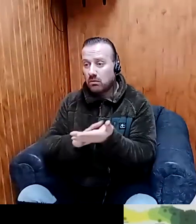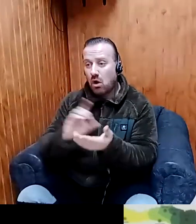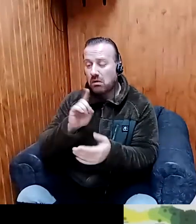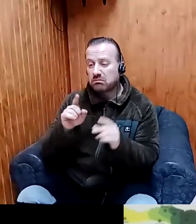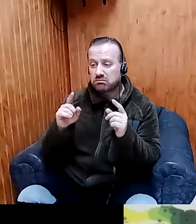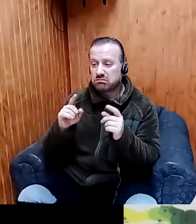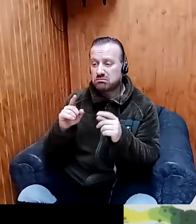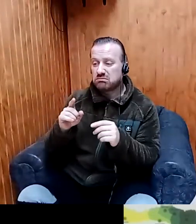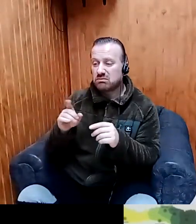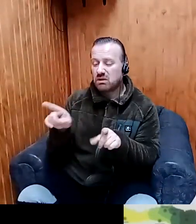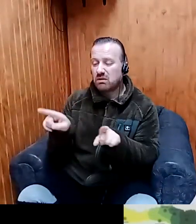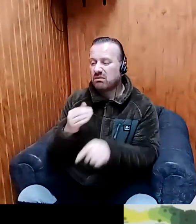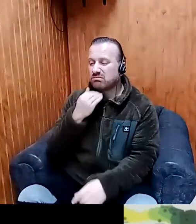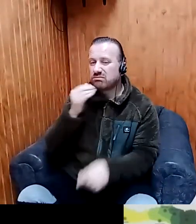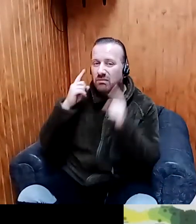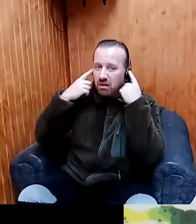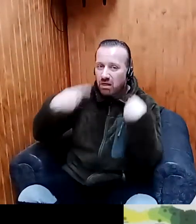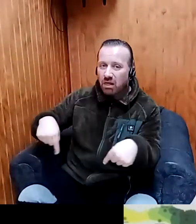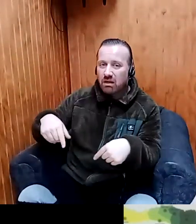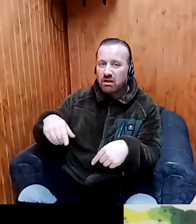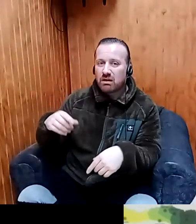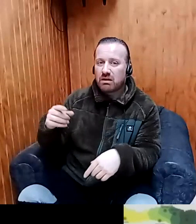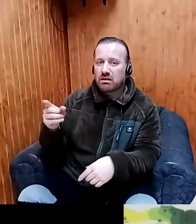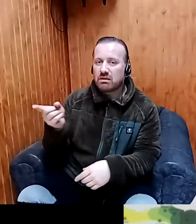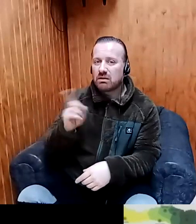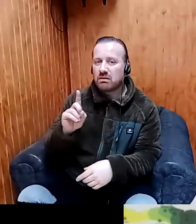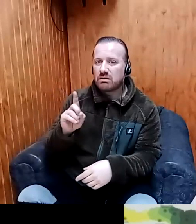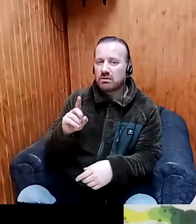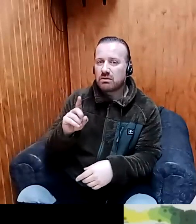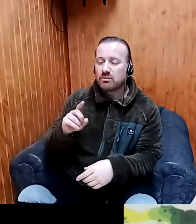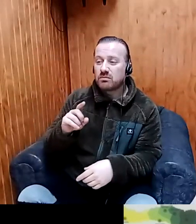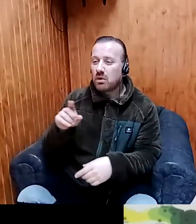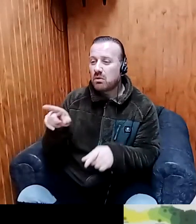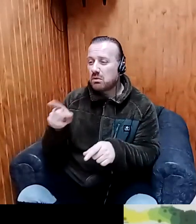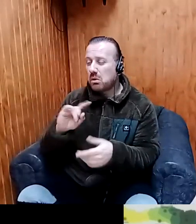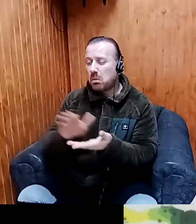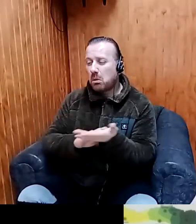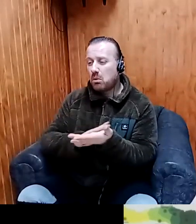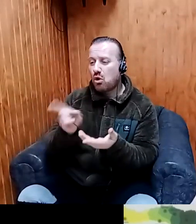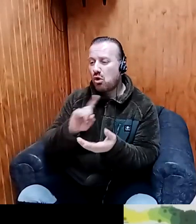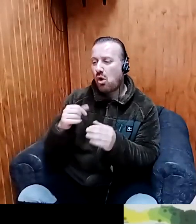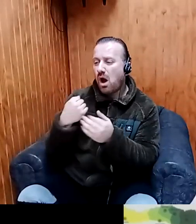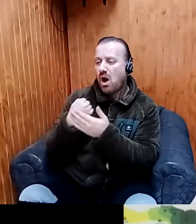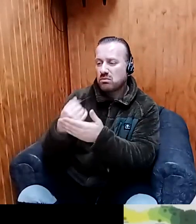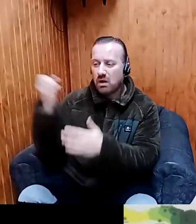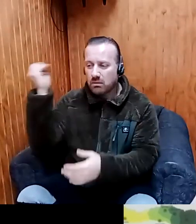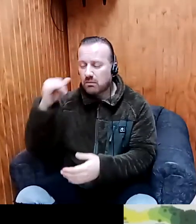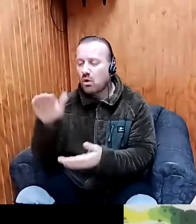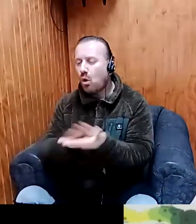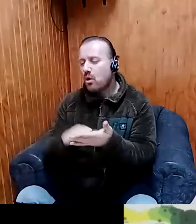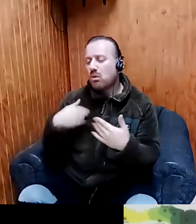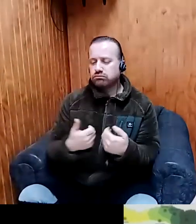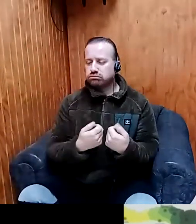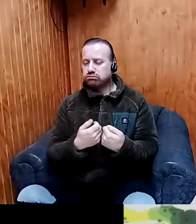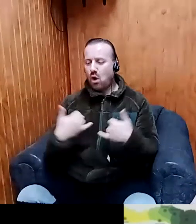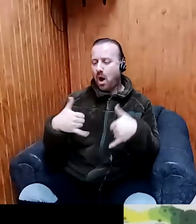no funcionará. Si es solo relevante para ellos, pero no aporta al aprendizaje, digo, un juego, imagínate que yo juego un videojuego, ¿de